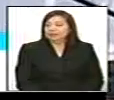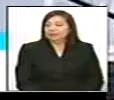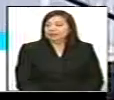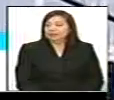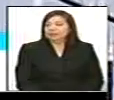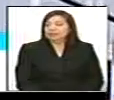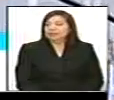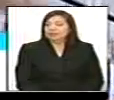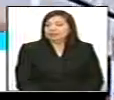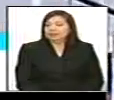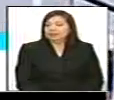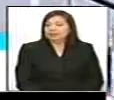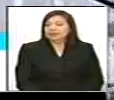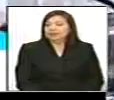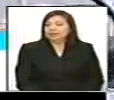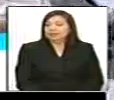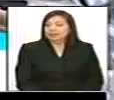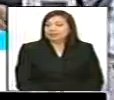Sí, muchas gracias.